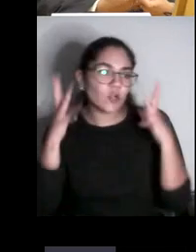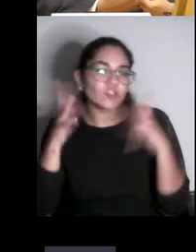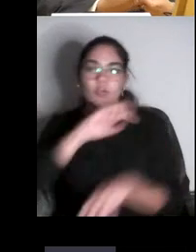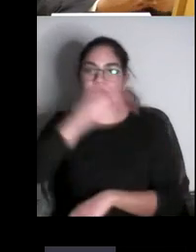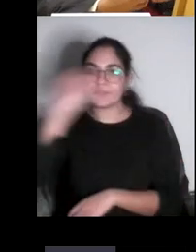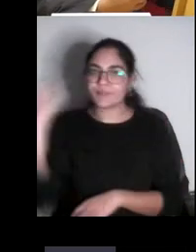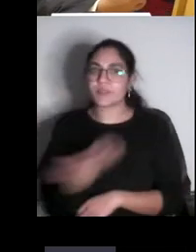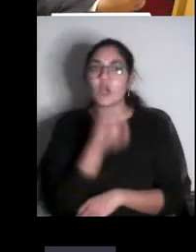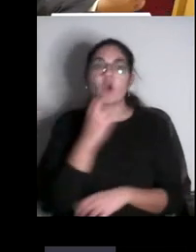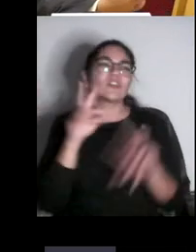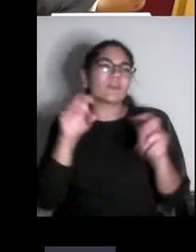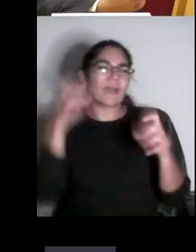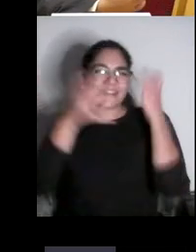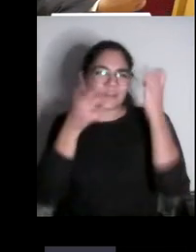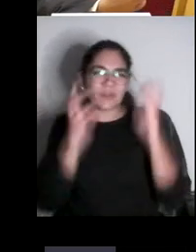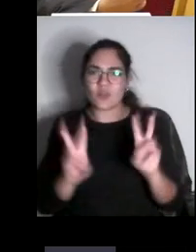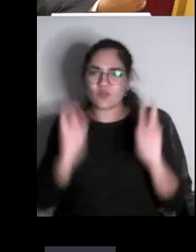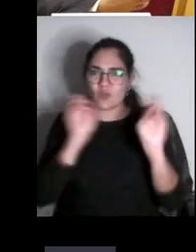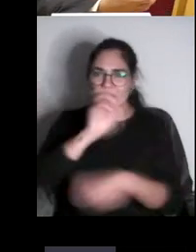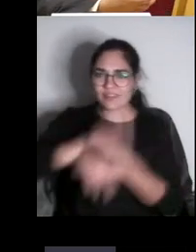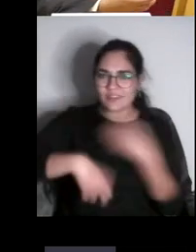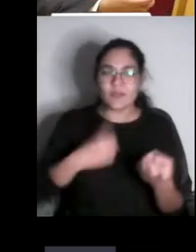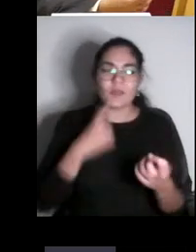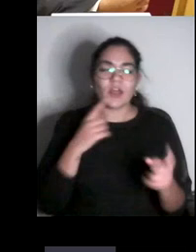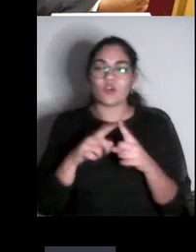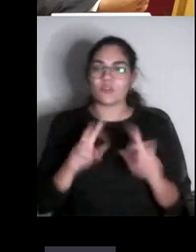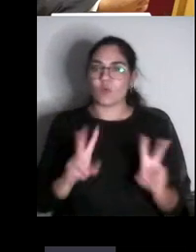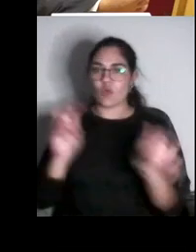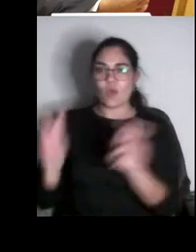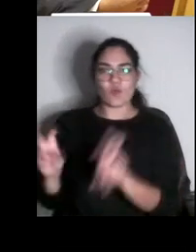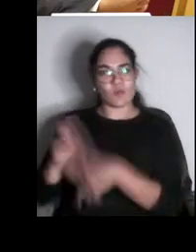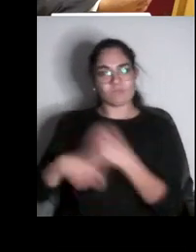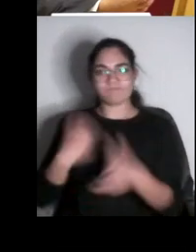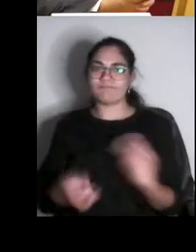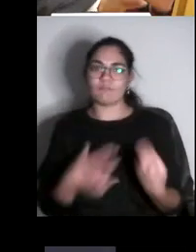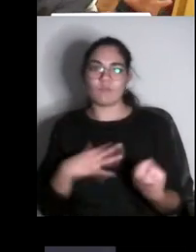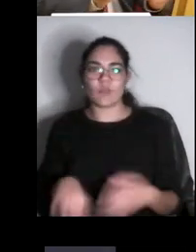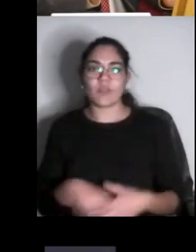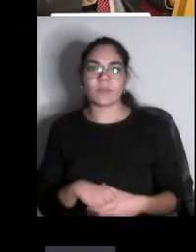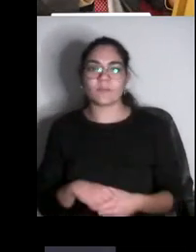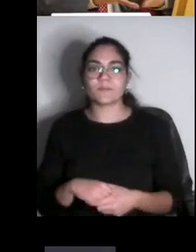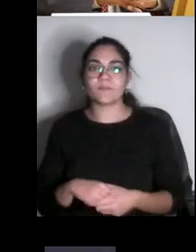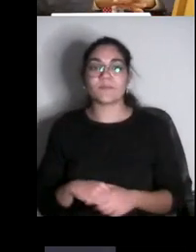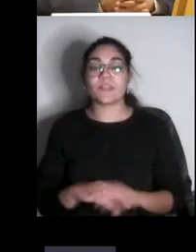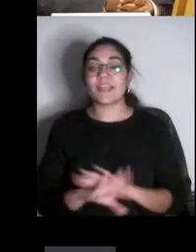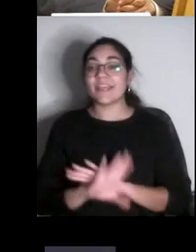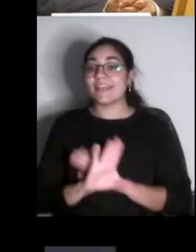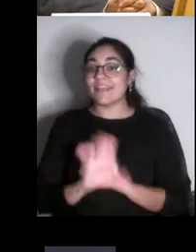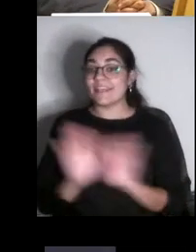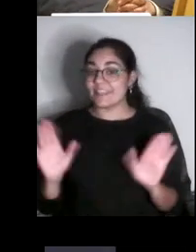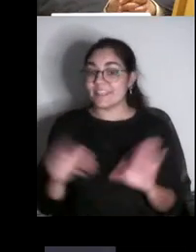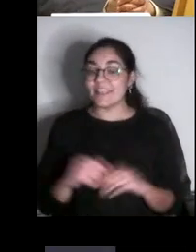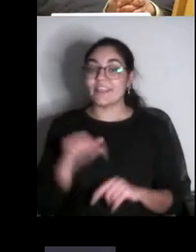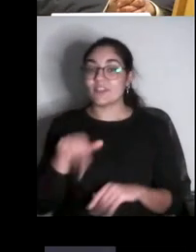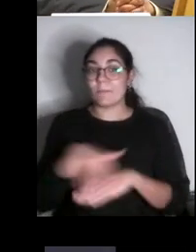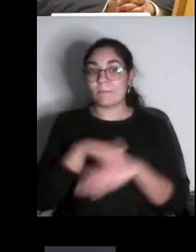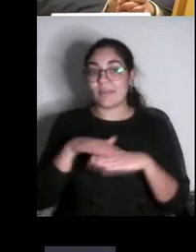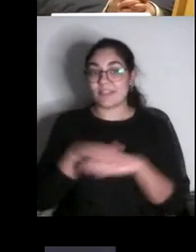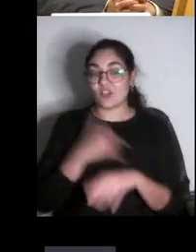nuevas actividades docentes en las que a lo mejor pues tú no habías. Y básicamente esta es la